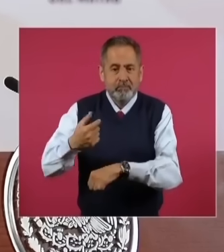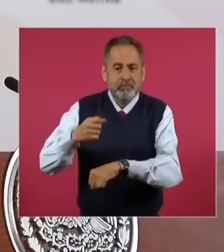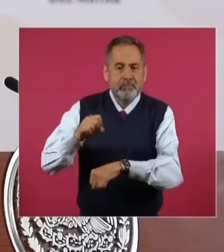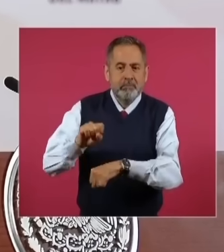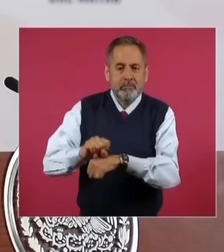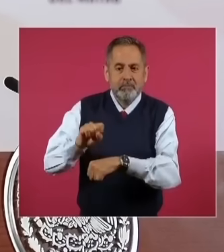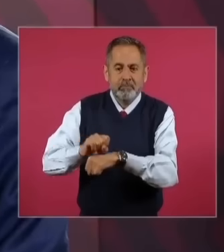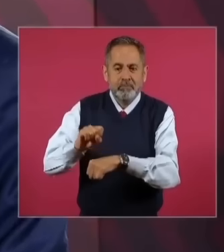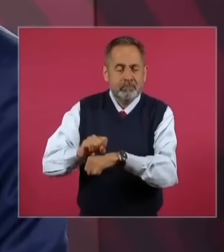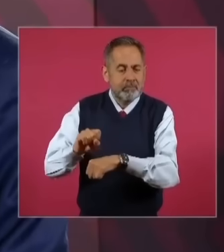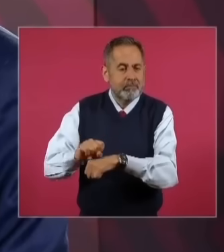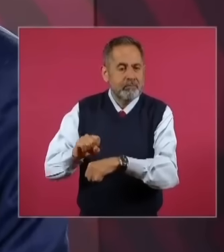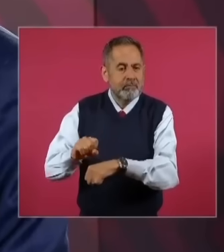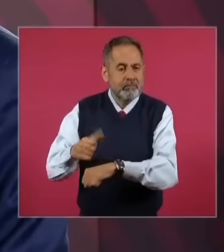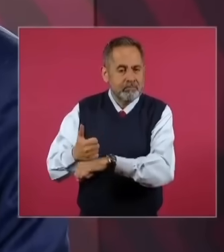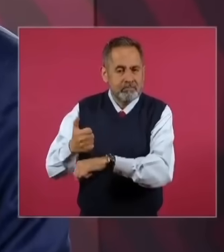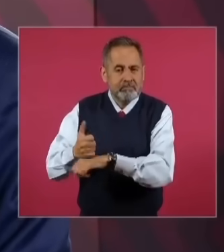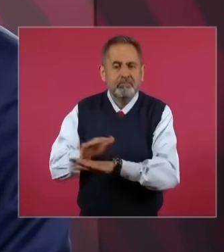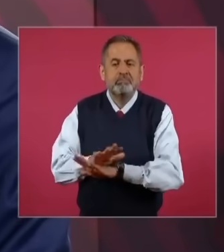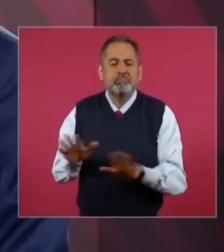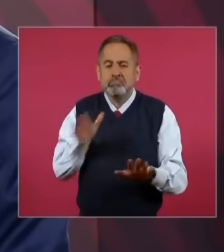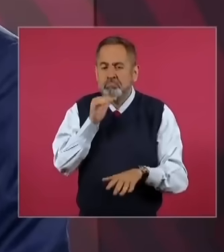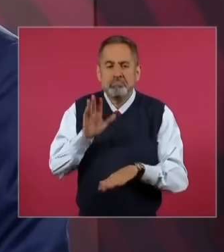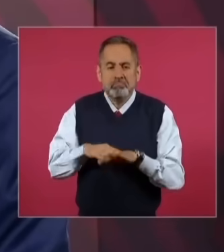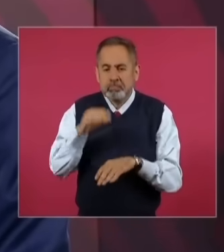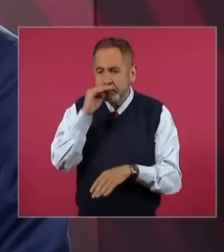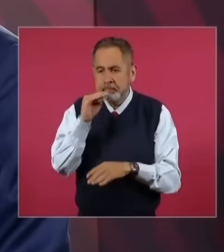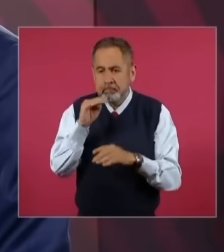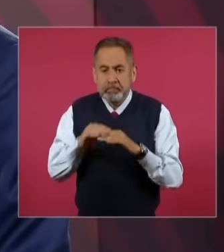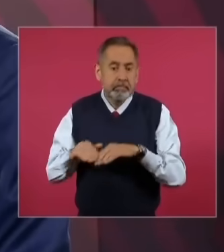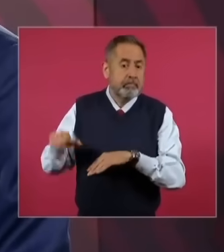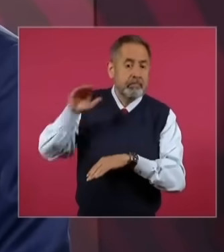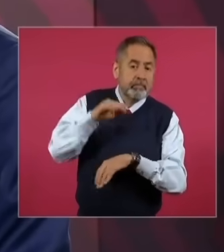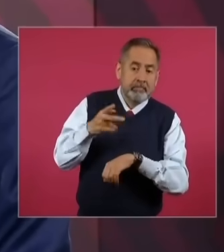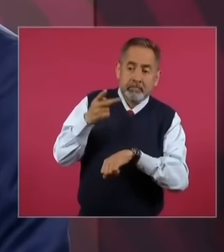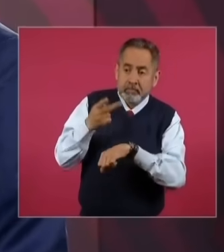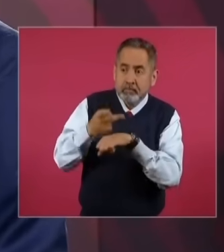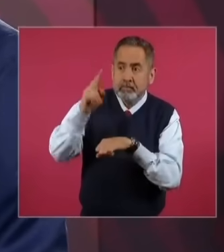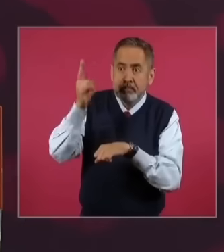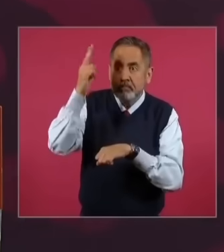sido su gestión, a él lo califican muy bien. En la misma encuesta, cuando ves